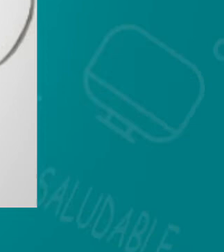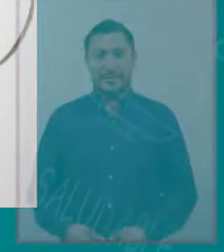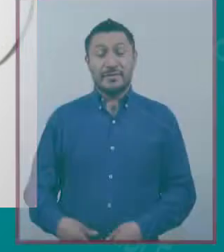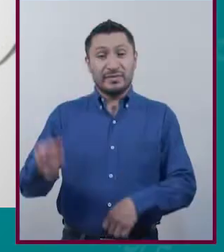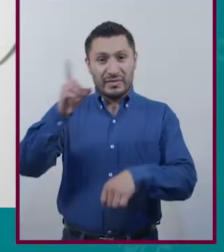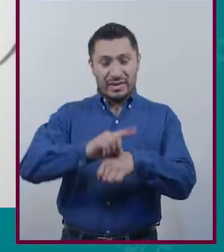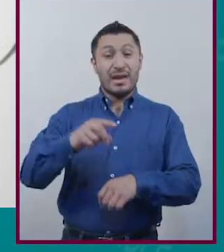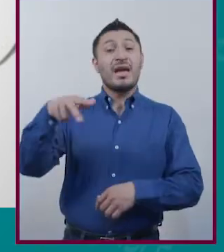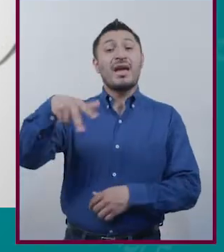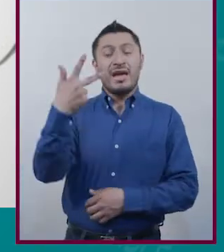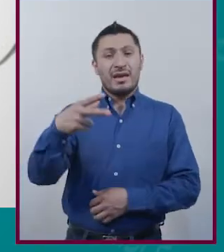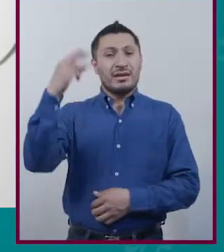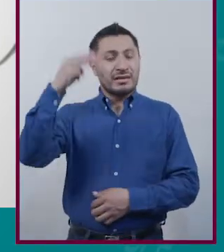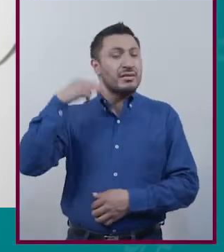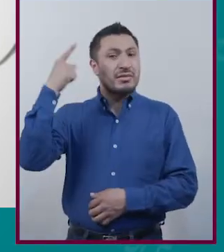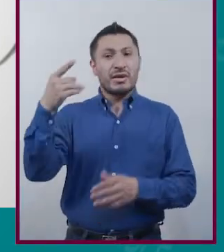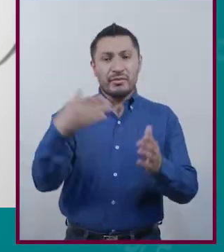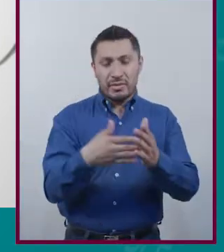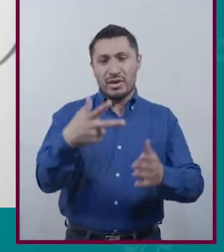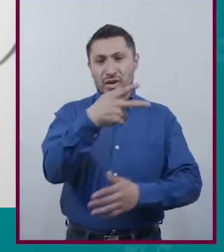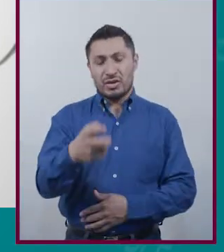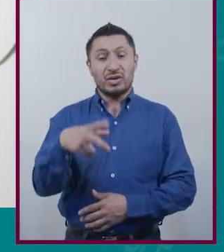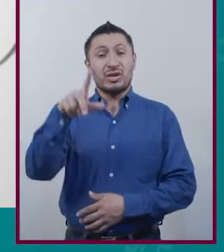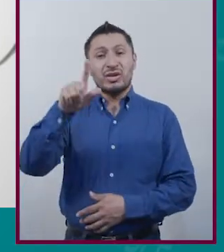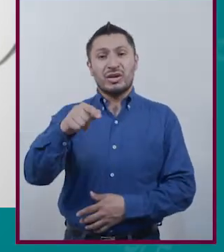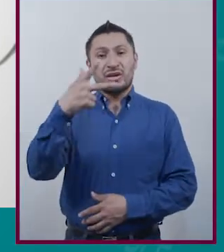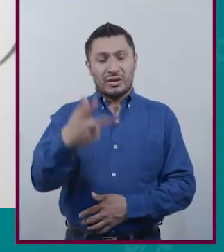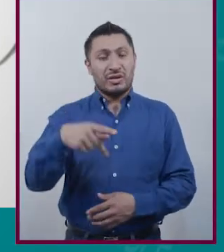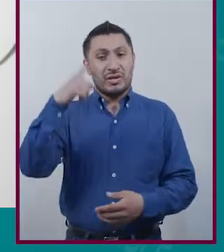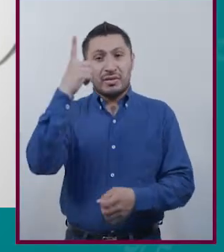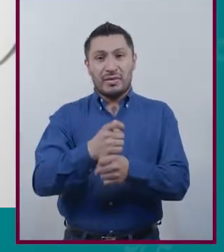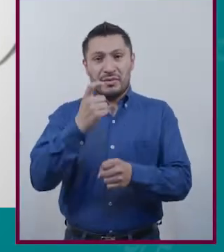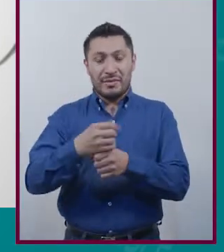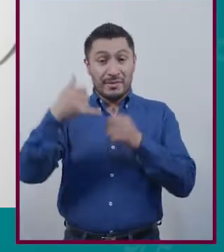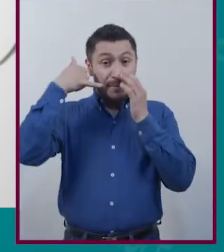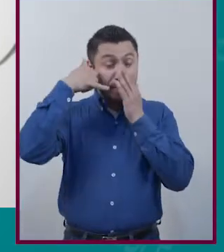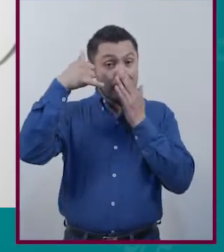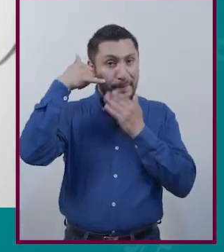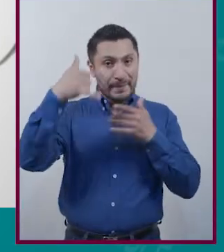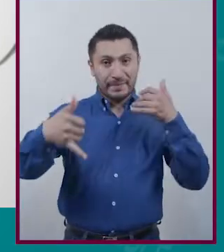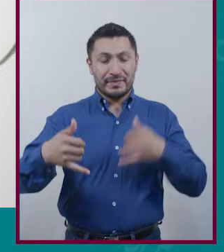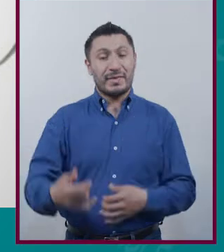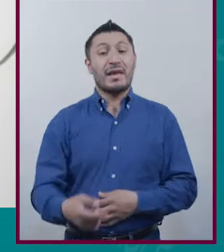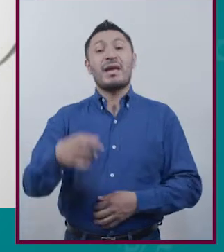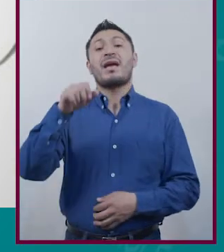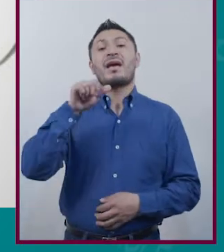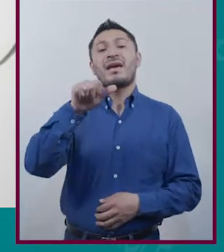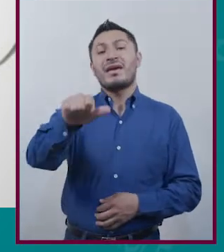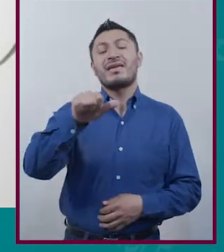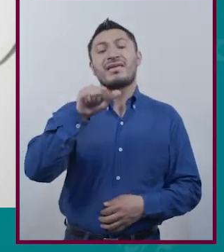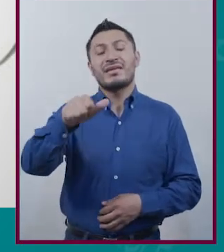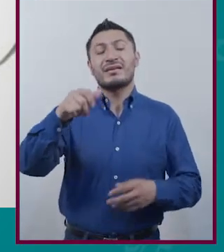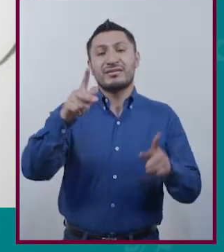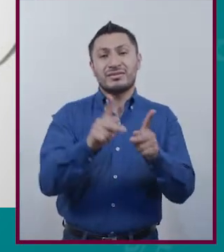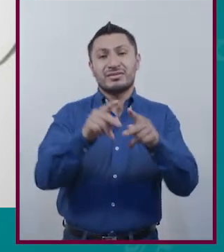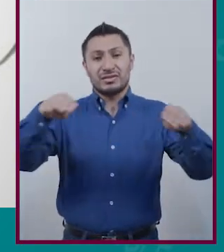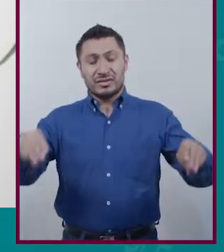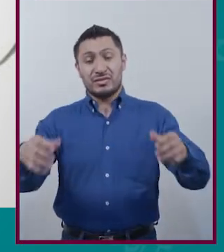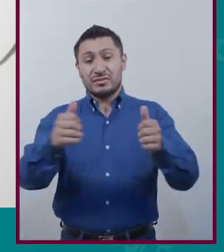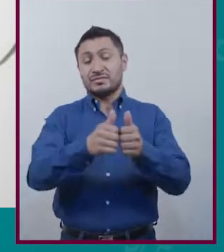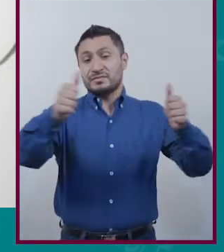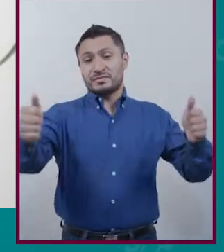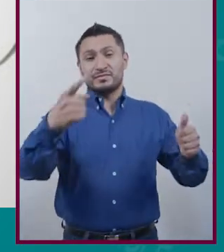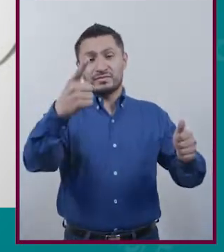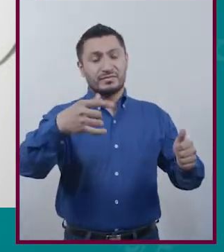13 de marzo de 1878 se logró la primera llamada y fueron 16 kilómetros los que separaban a